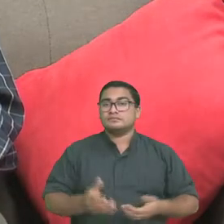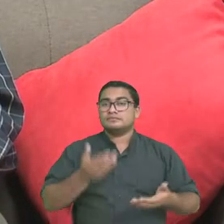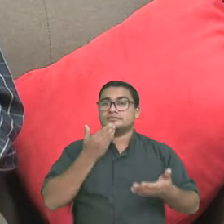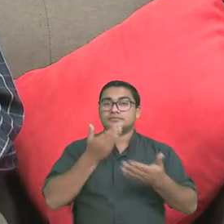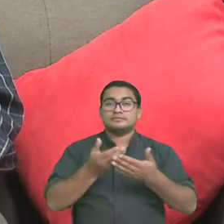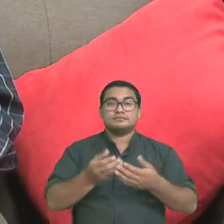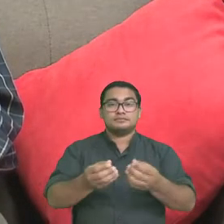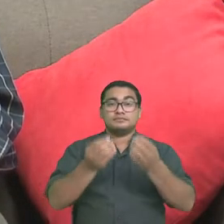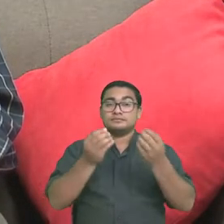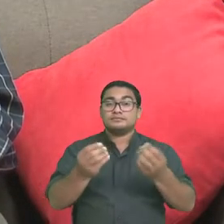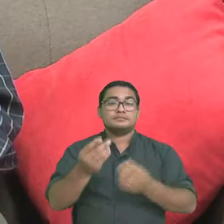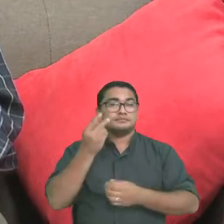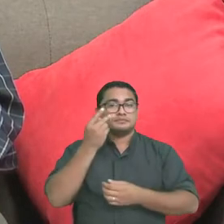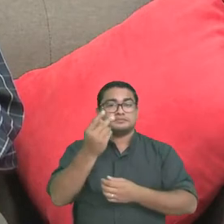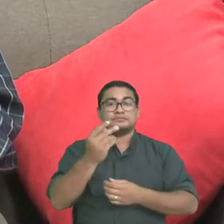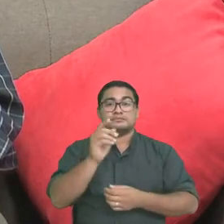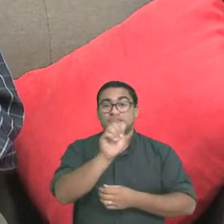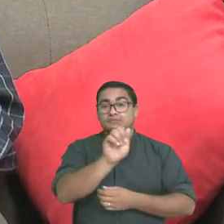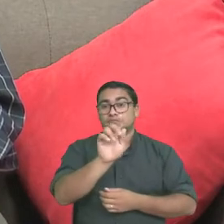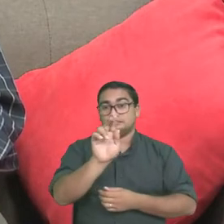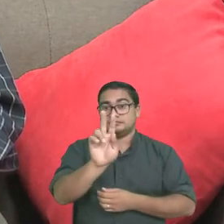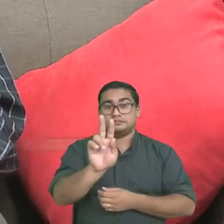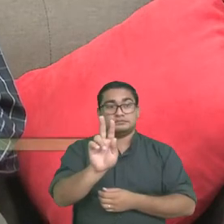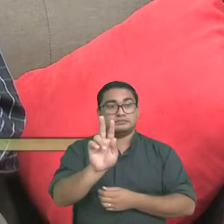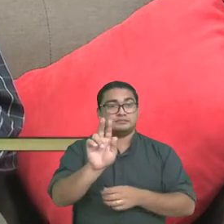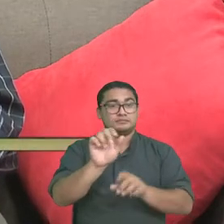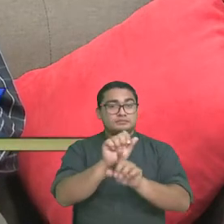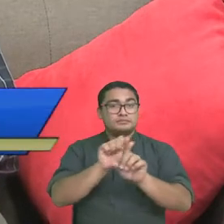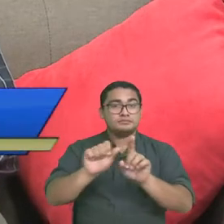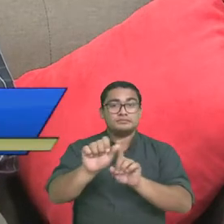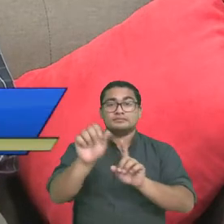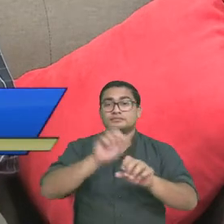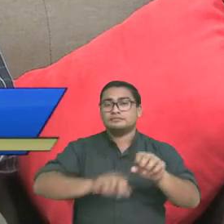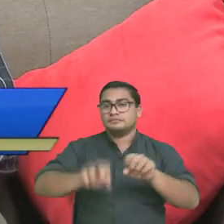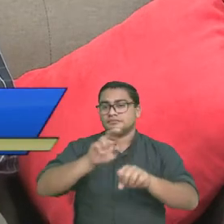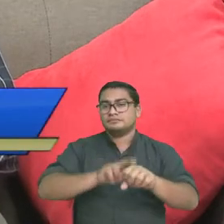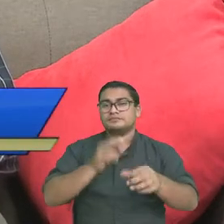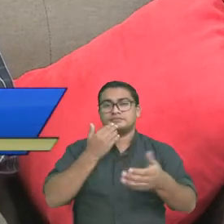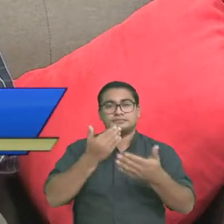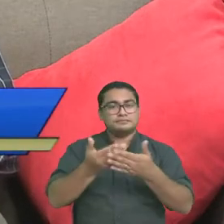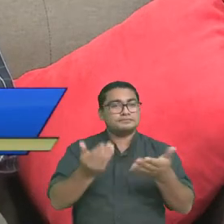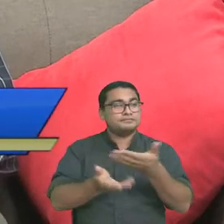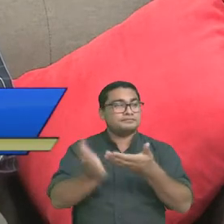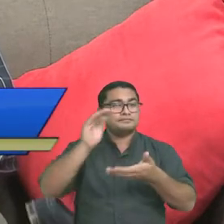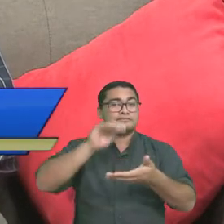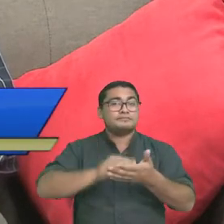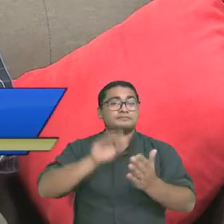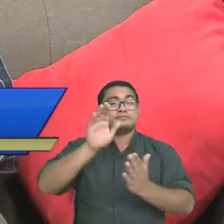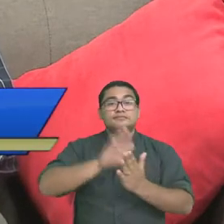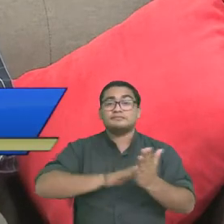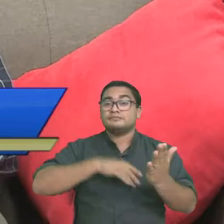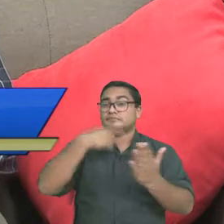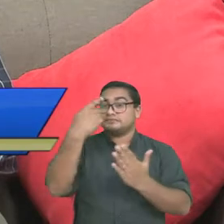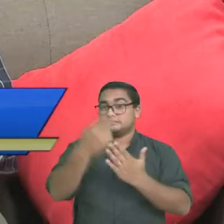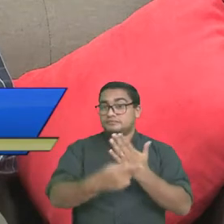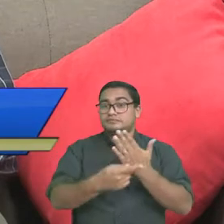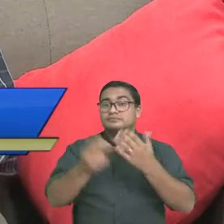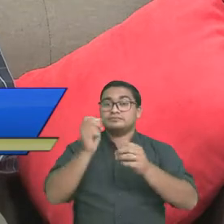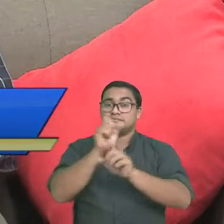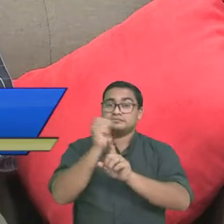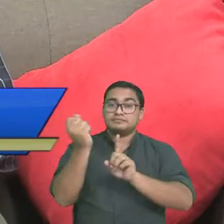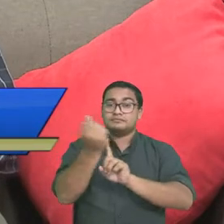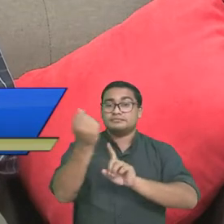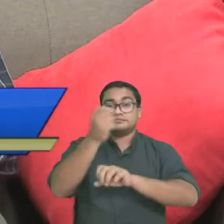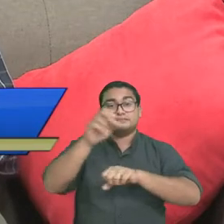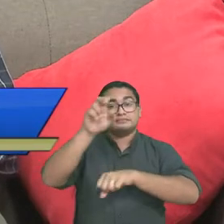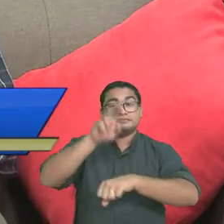Muchísimas gracias por estar en sintonía del canal parlamentario y muchísimas gracias por acompañarnos en una nueva edición de su programa Desde el Parlamento. En